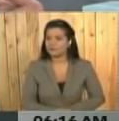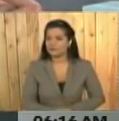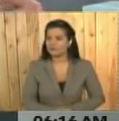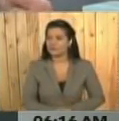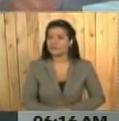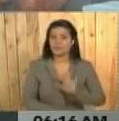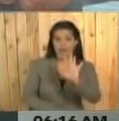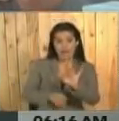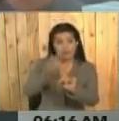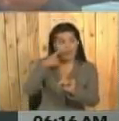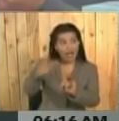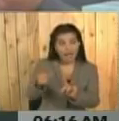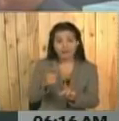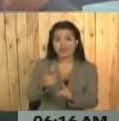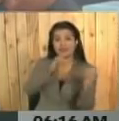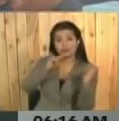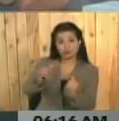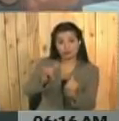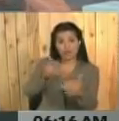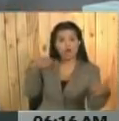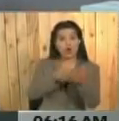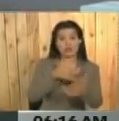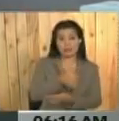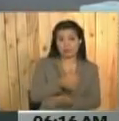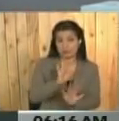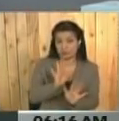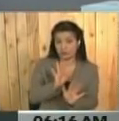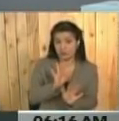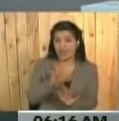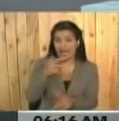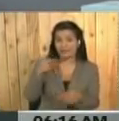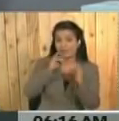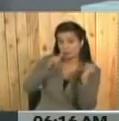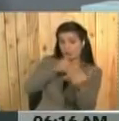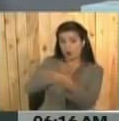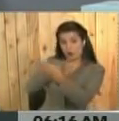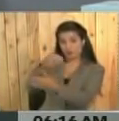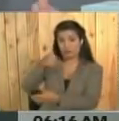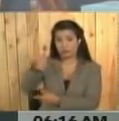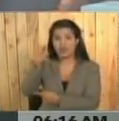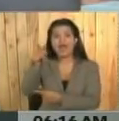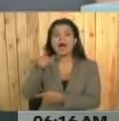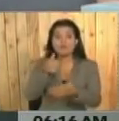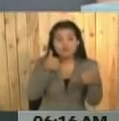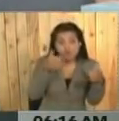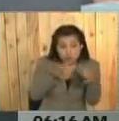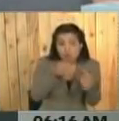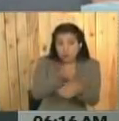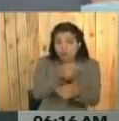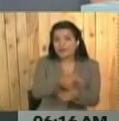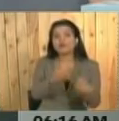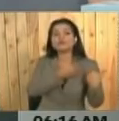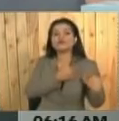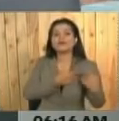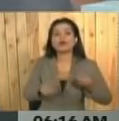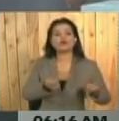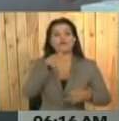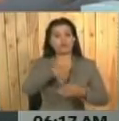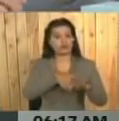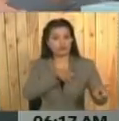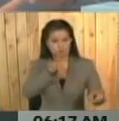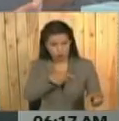contra de la mut que es además el actor político que pretende accionar un referéndum eso tiene que dar en algún momento resultado es